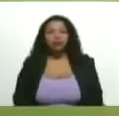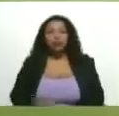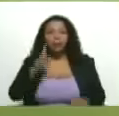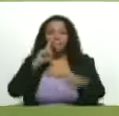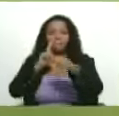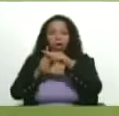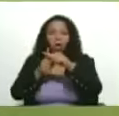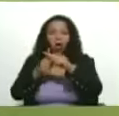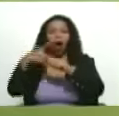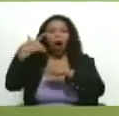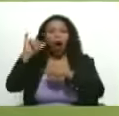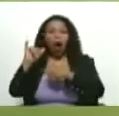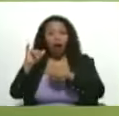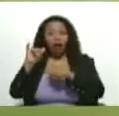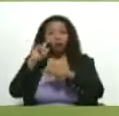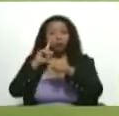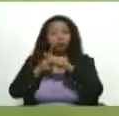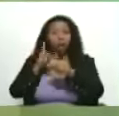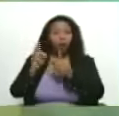Identificadas están las amenazas.